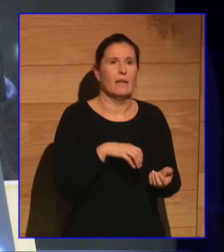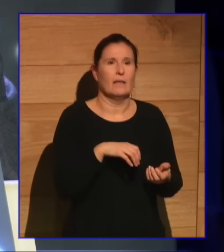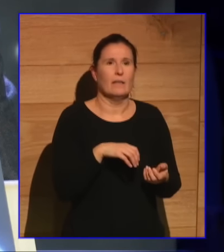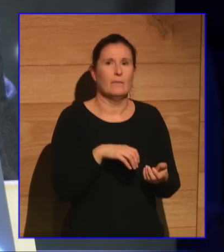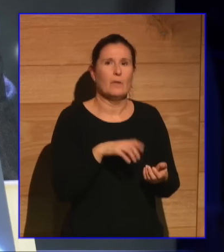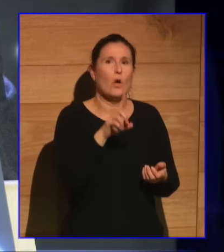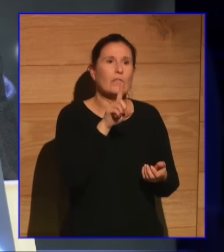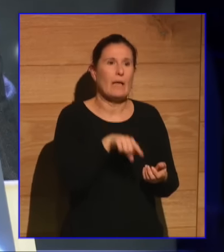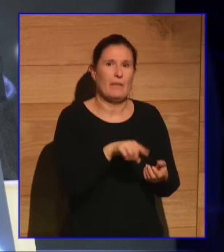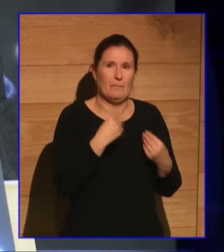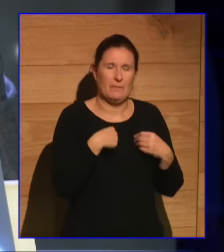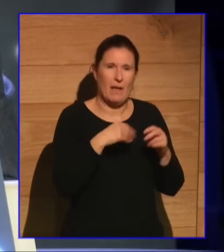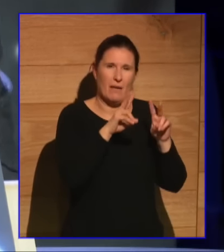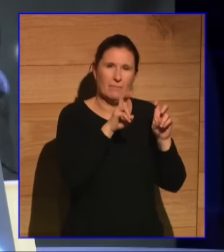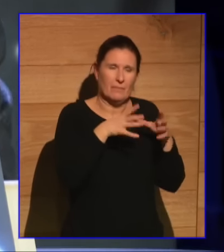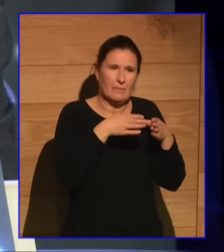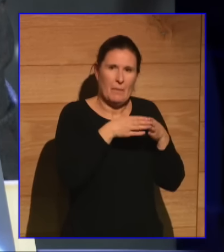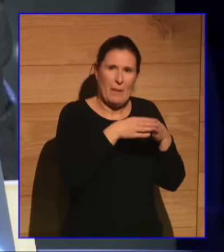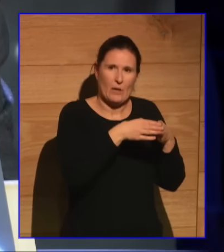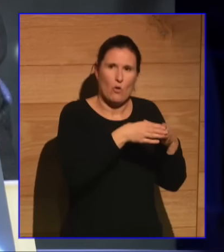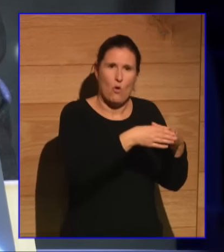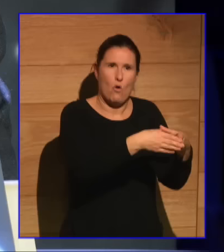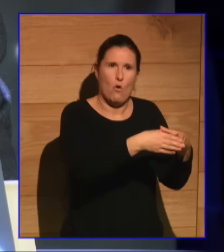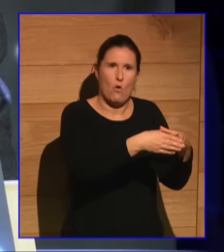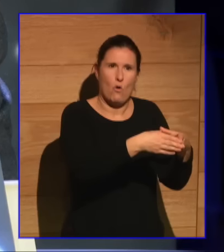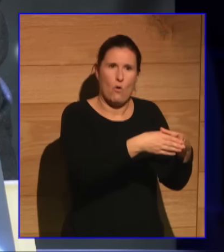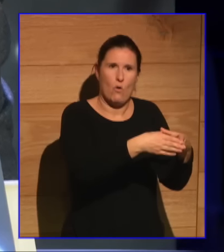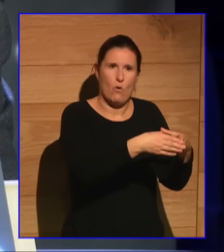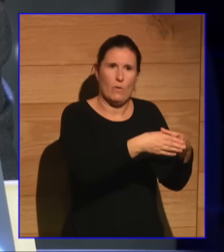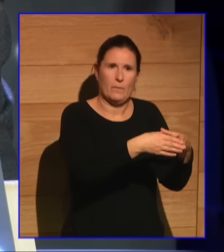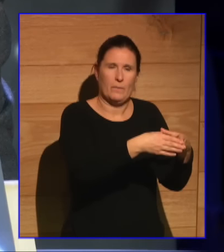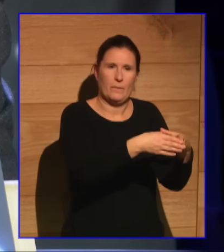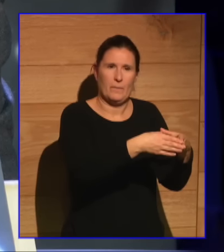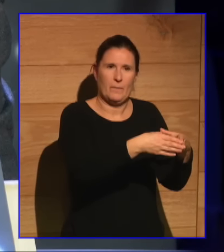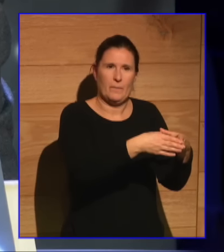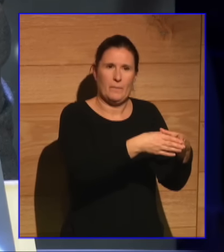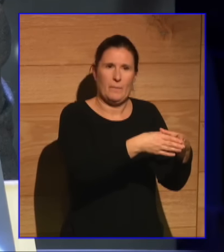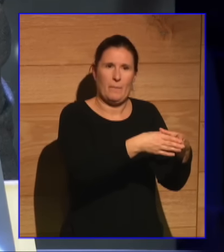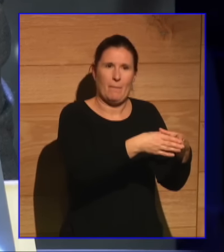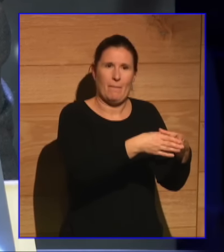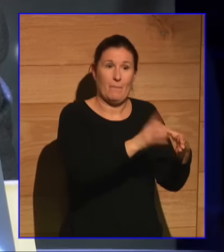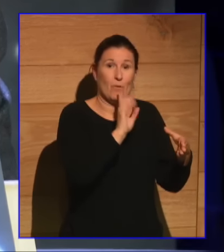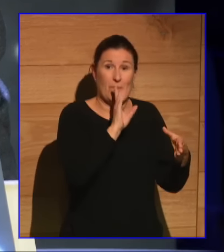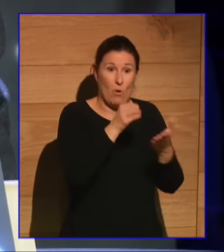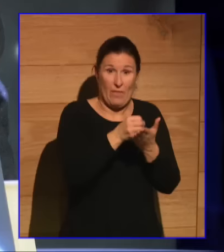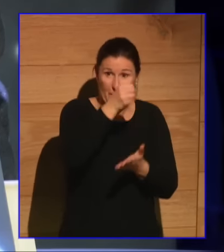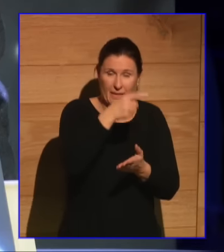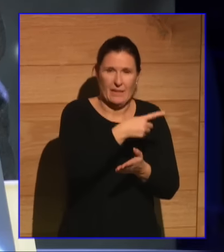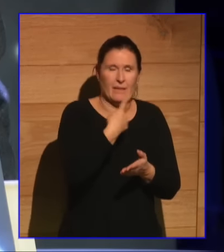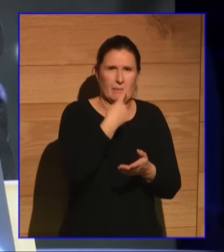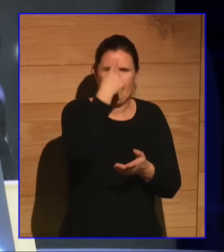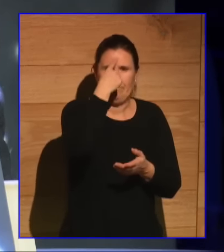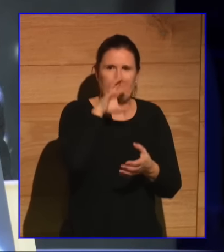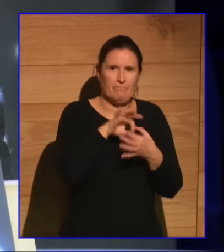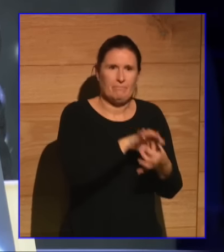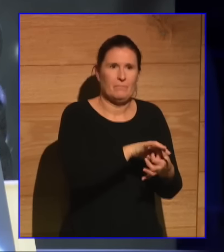llegada del barco, que por un lado nos hace pensar, insisto, en el Demeter, porque tenemos esa sensación, pero también tiene